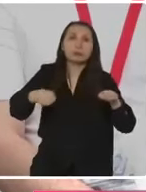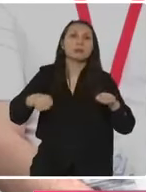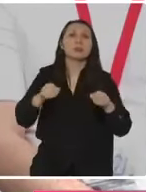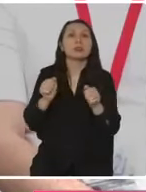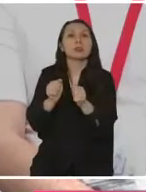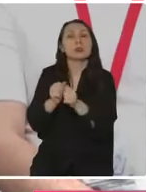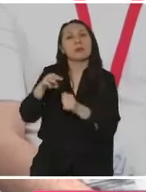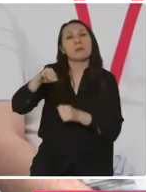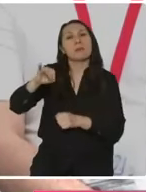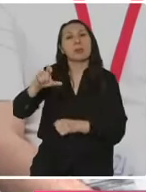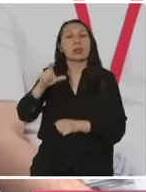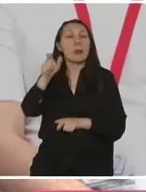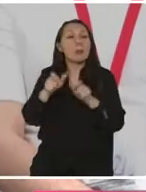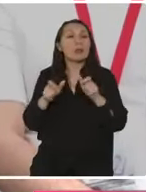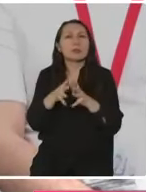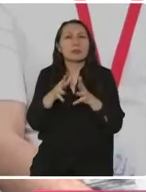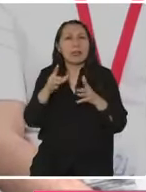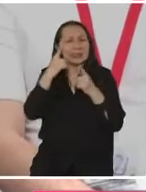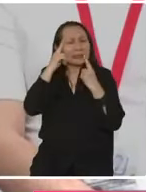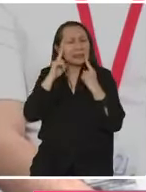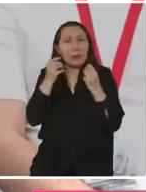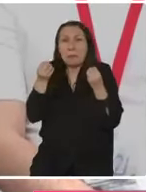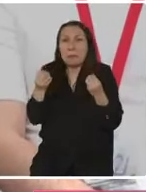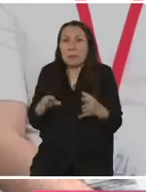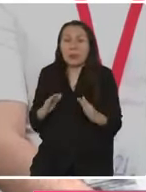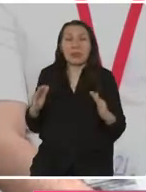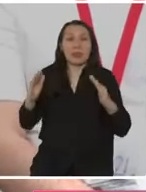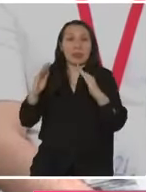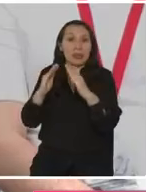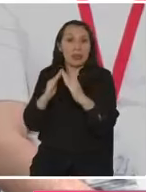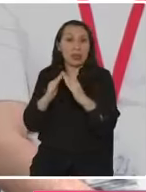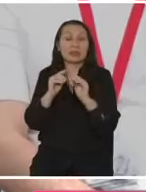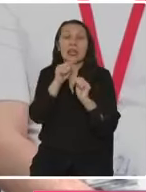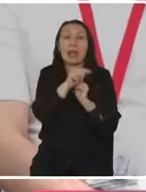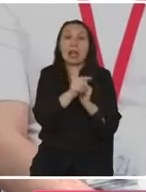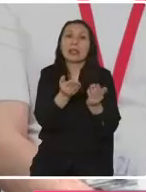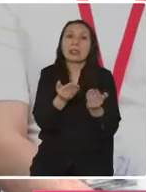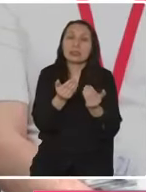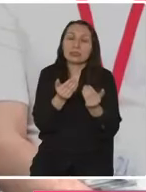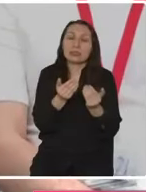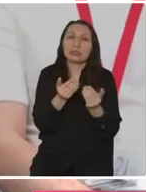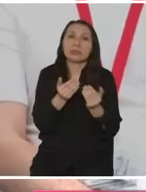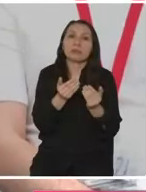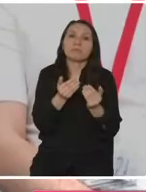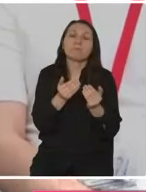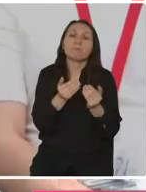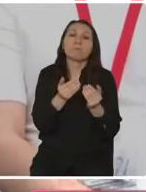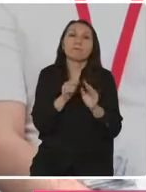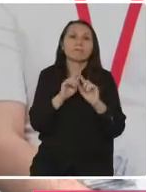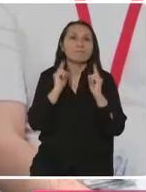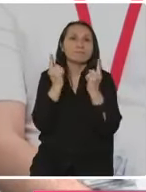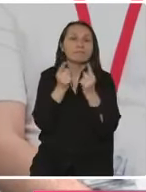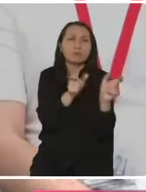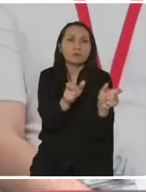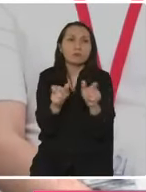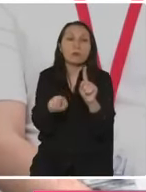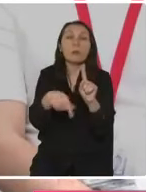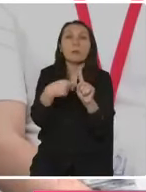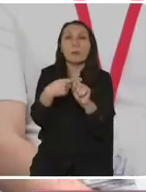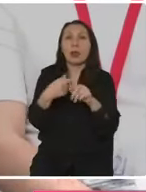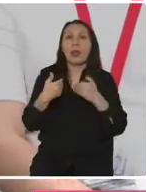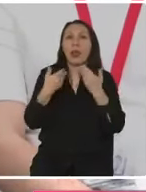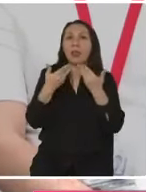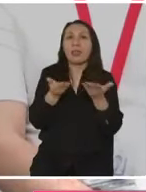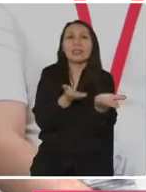albergues hay las personas más dañadas, las que perdieron su casa, y ahí se requiere tanto con mantener las condiciones de seguridad como